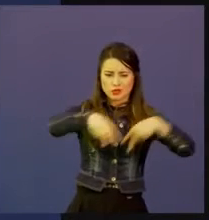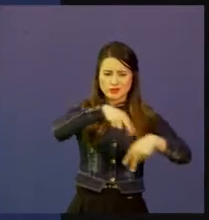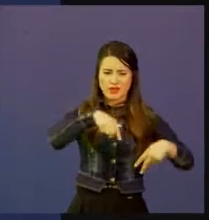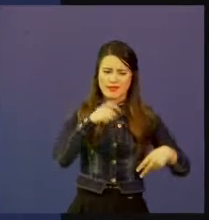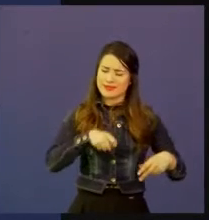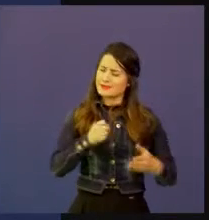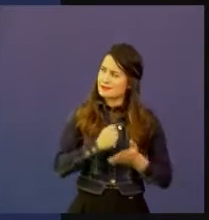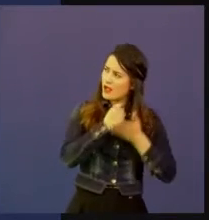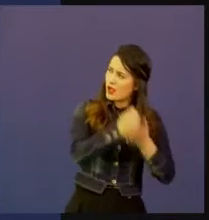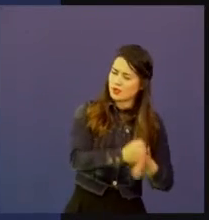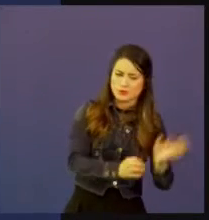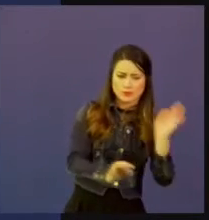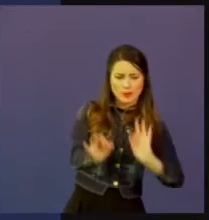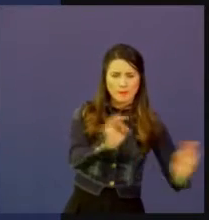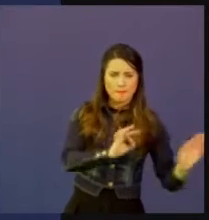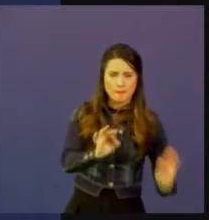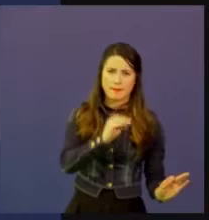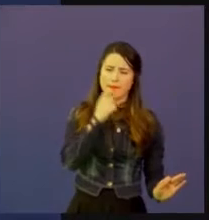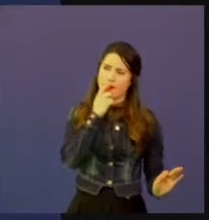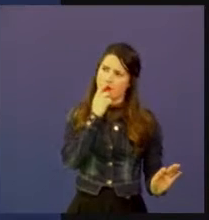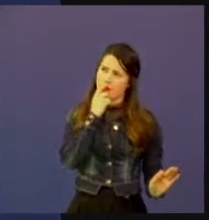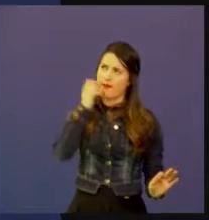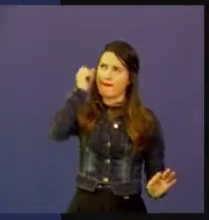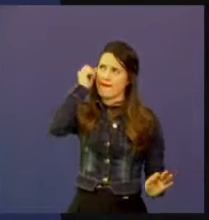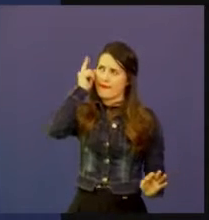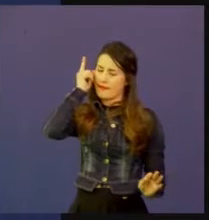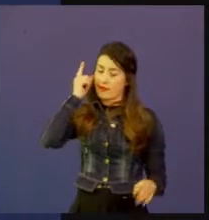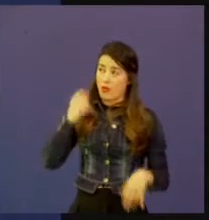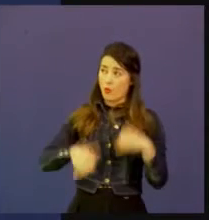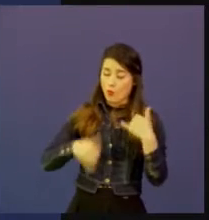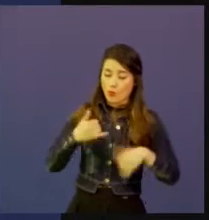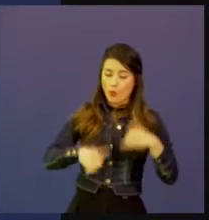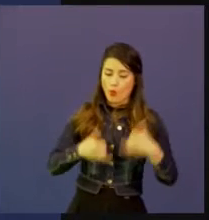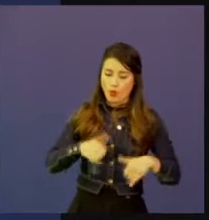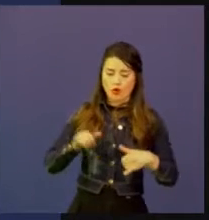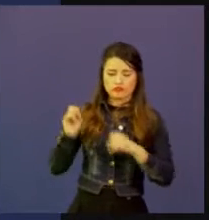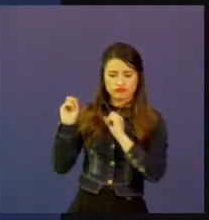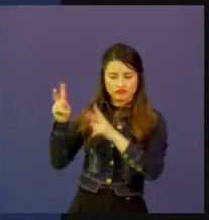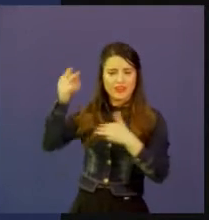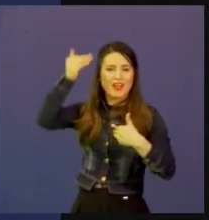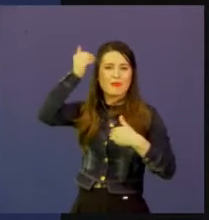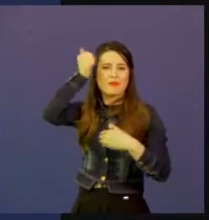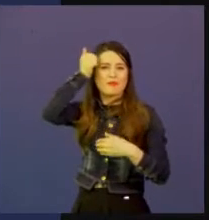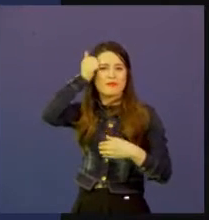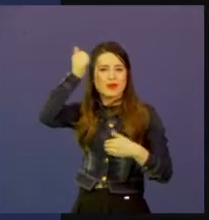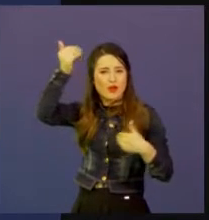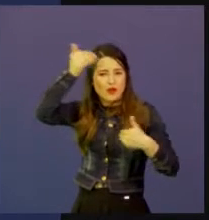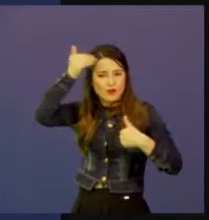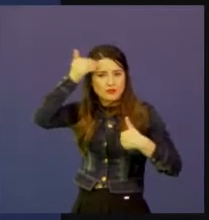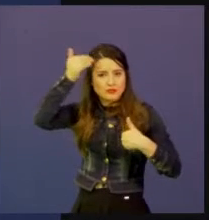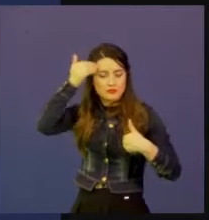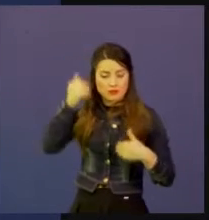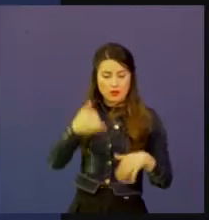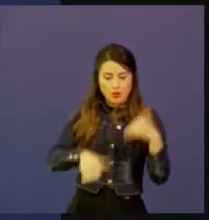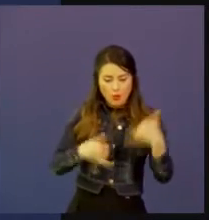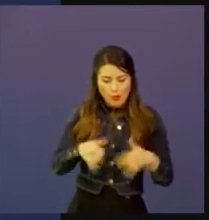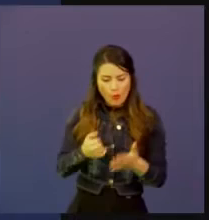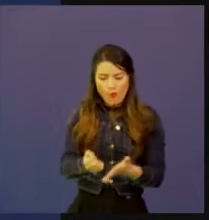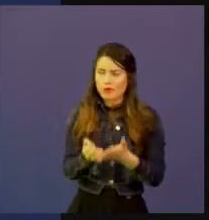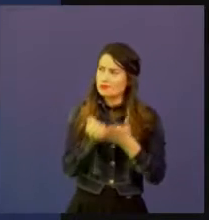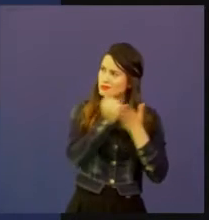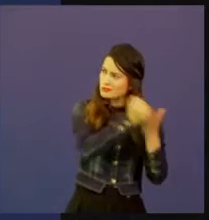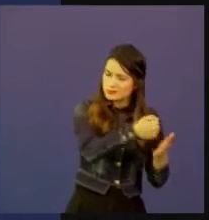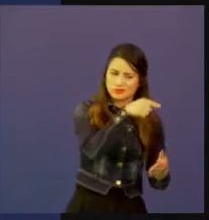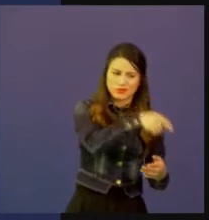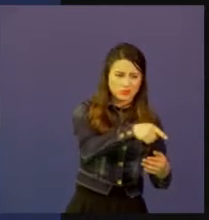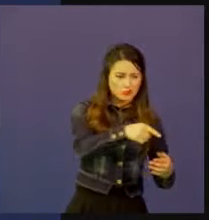Los juegos soportan muchísimo las competencias cognitivas y las competencias de alto nivel, pensamiento crítico, argumentación,